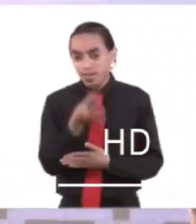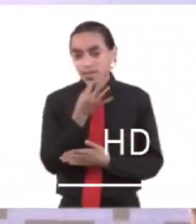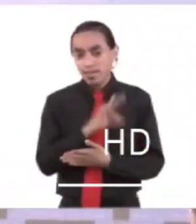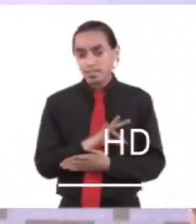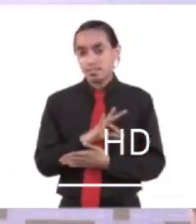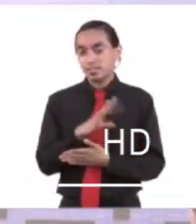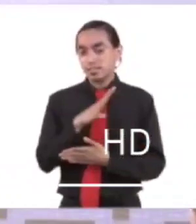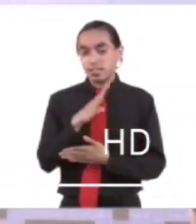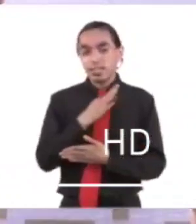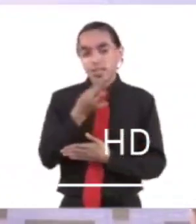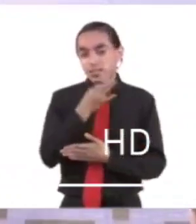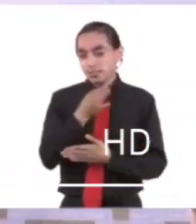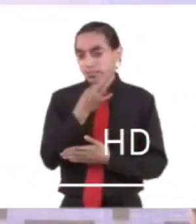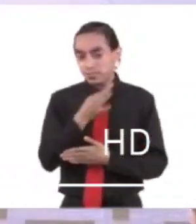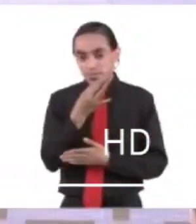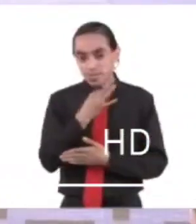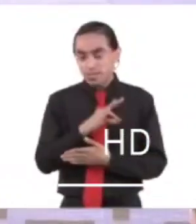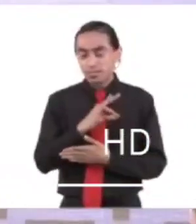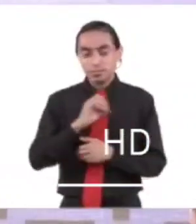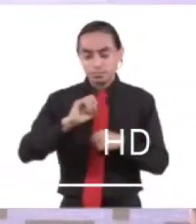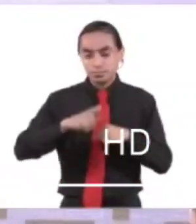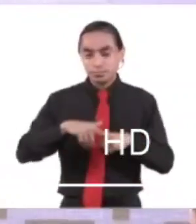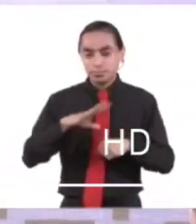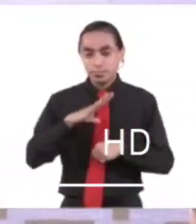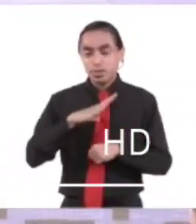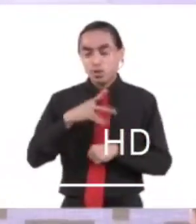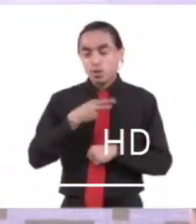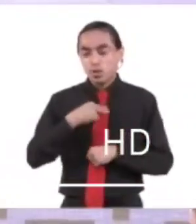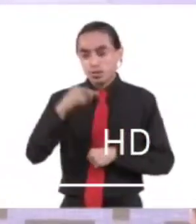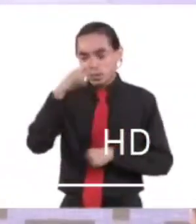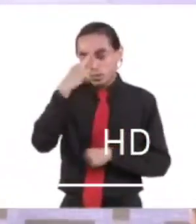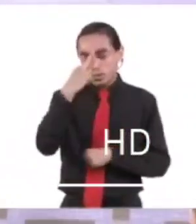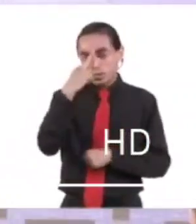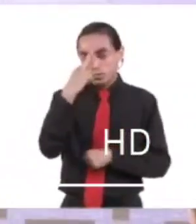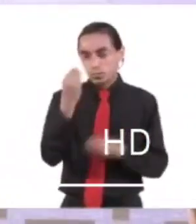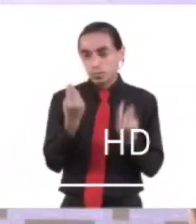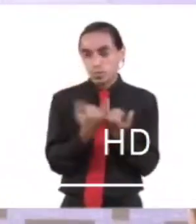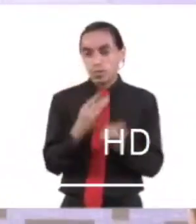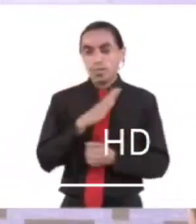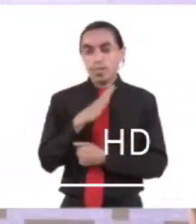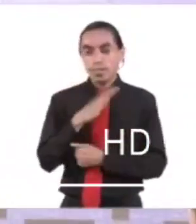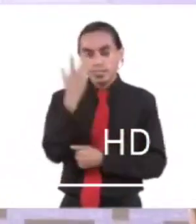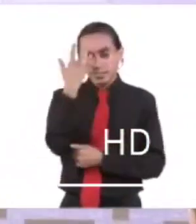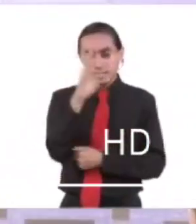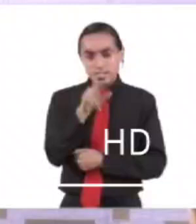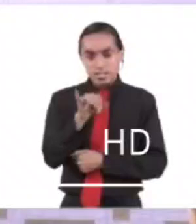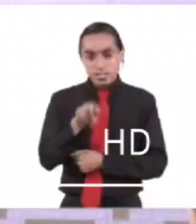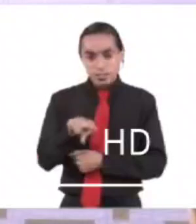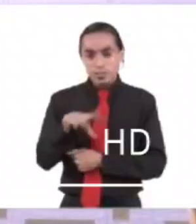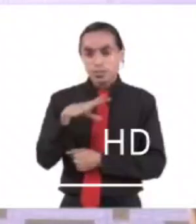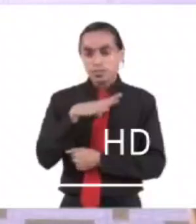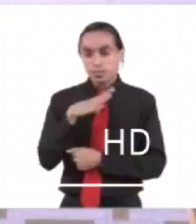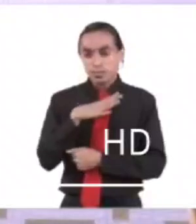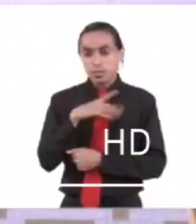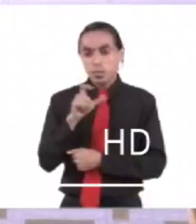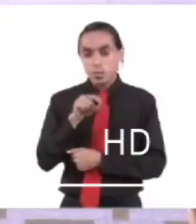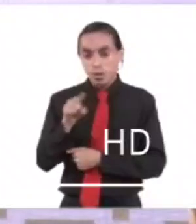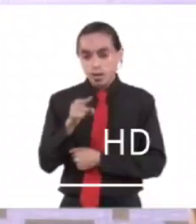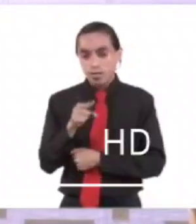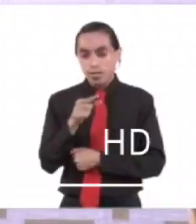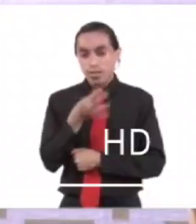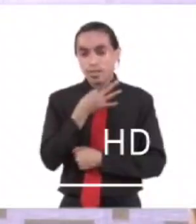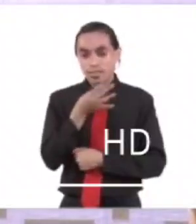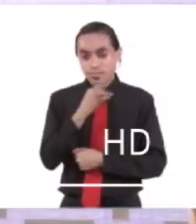fiestas patronales. Yo recuerdo mucho el caos que se vivía en la zona de San Simón, pues la época de fiesta del